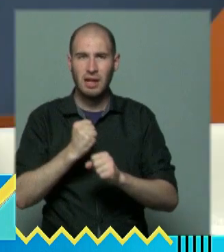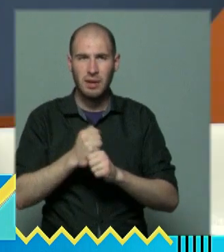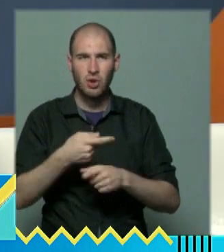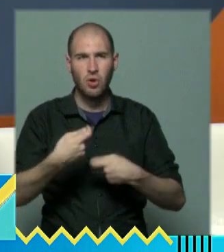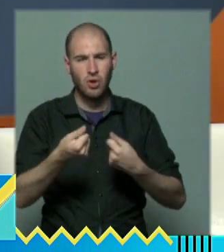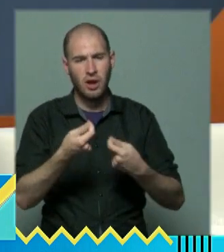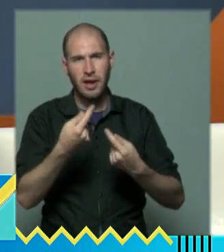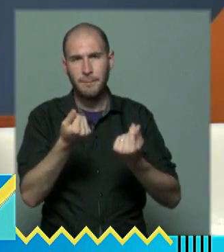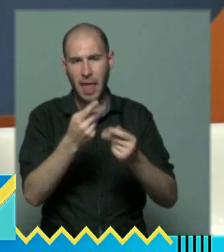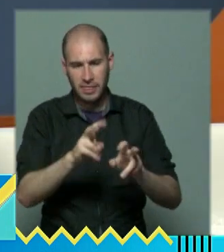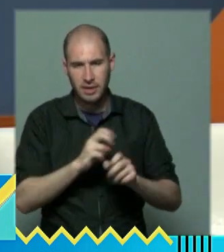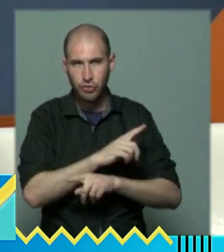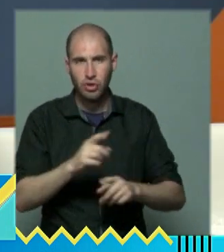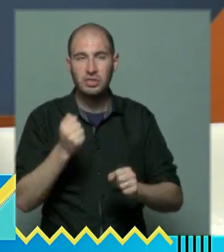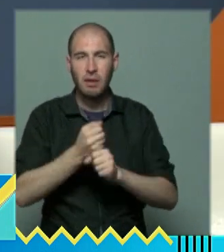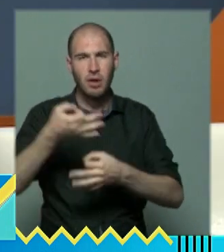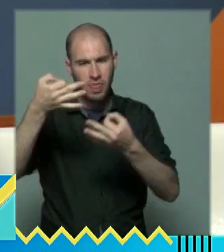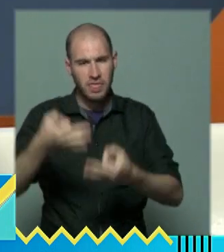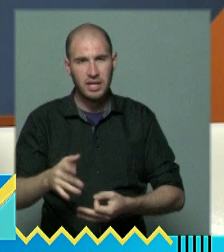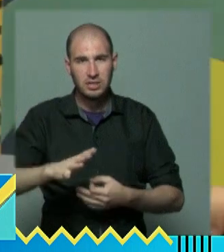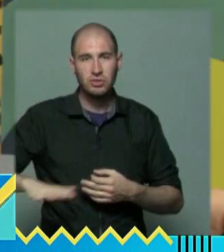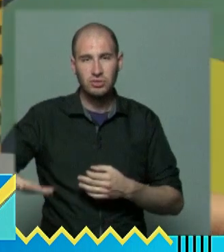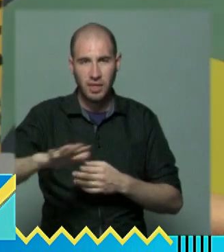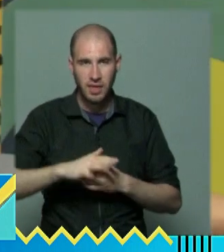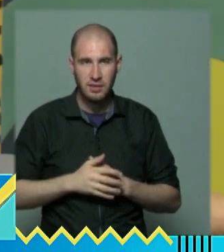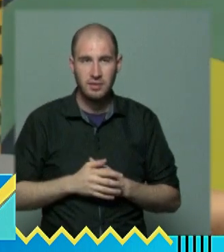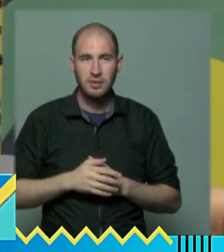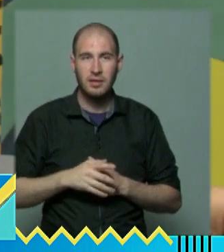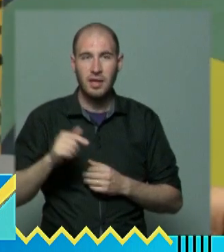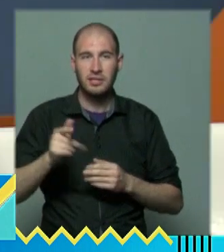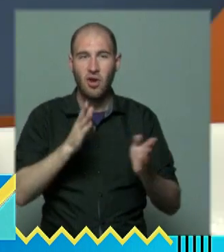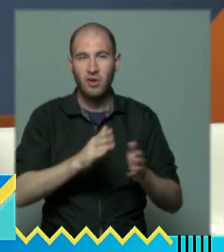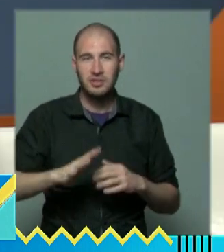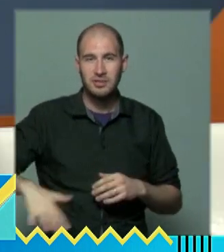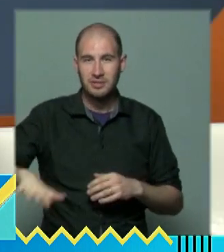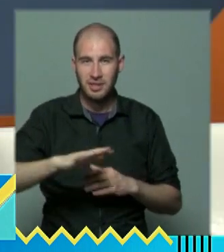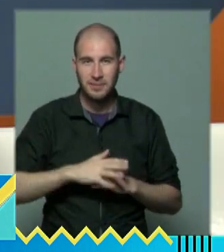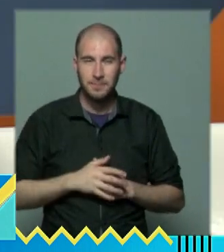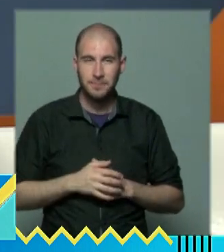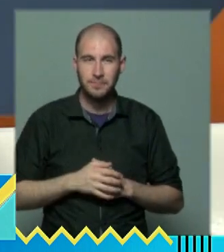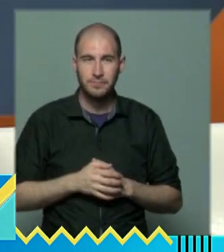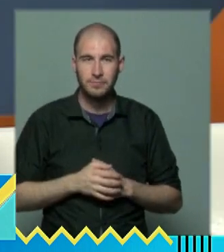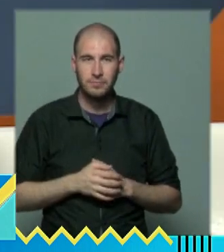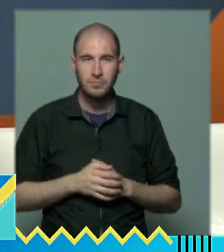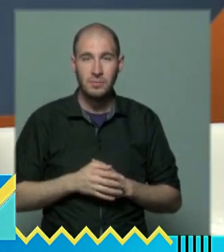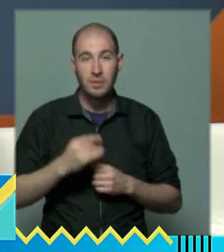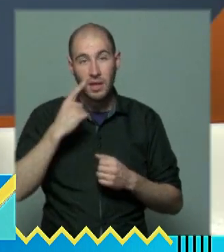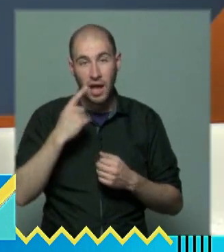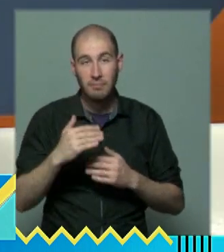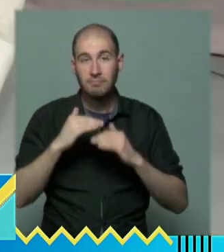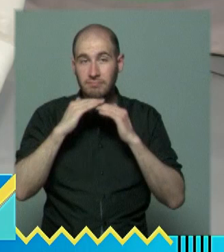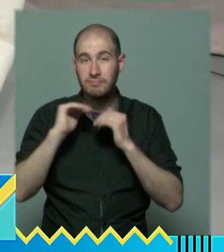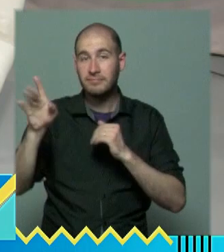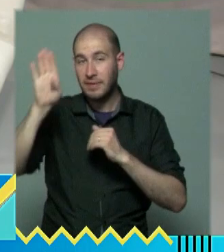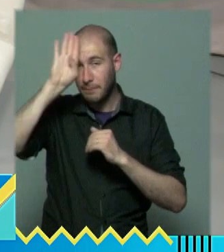una mercancía y que el trabajo dignifica a las sociedades y es un gran ordenador social. Digo, me parece que habría que escucharle un poco a